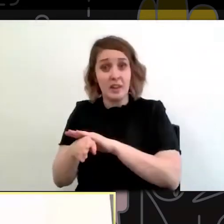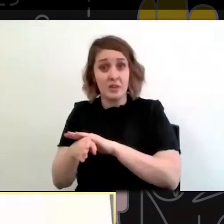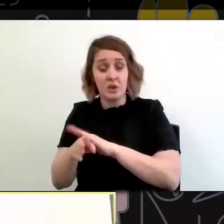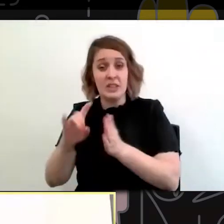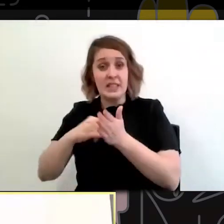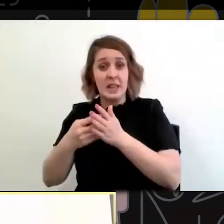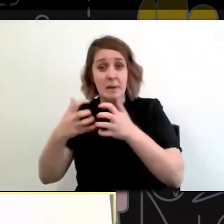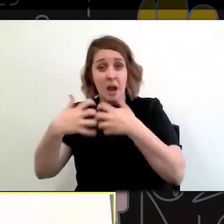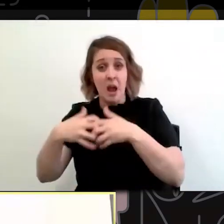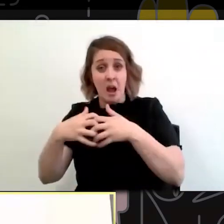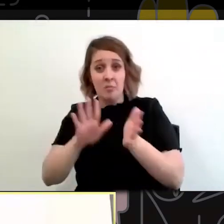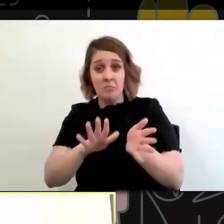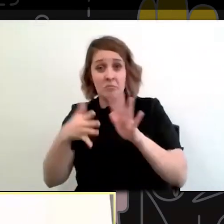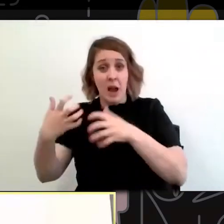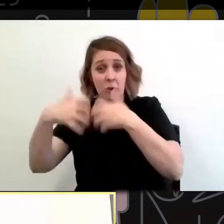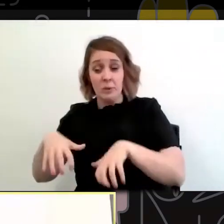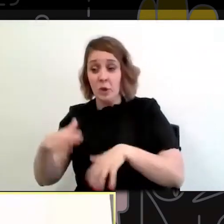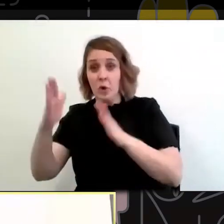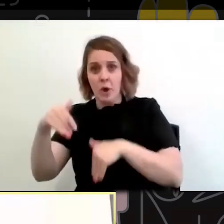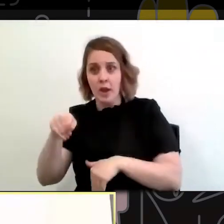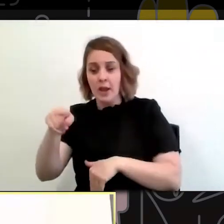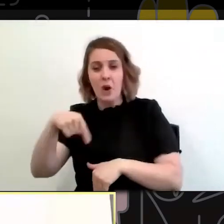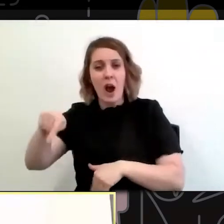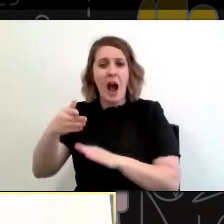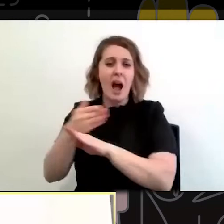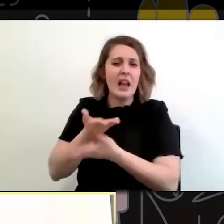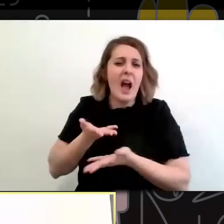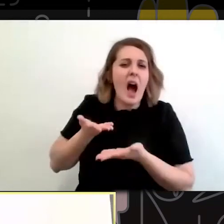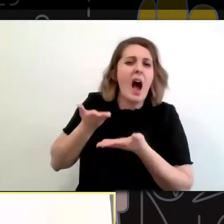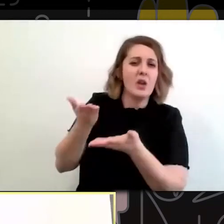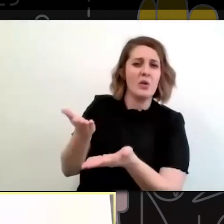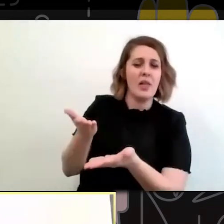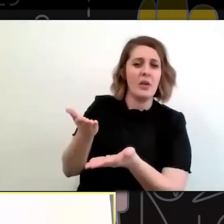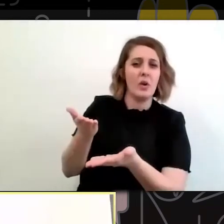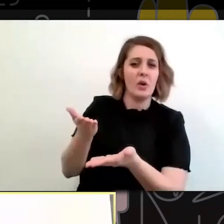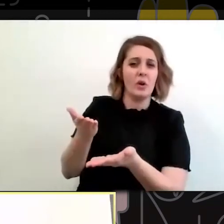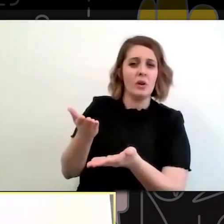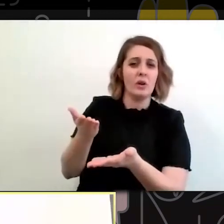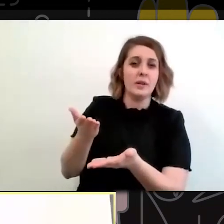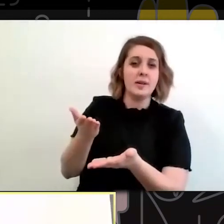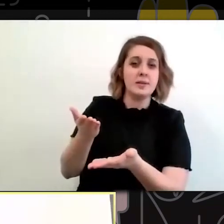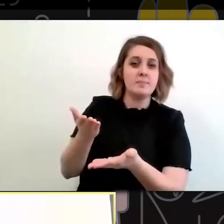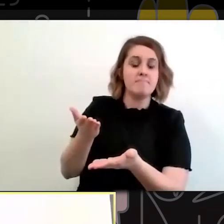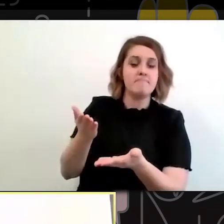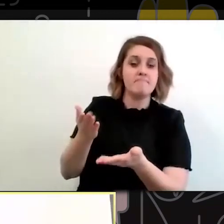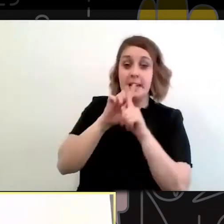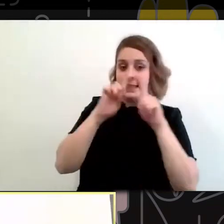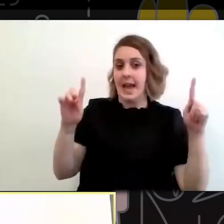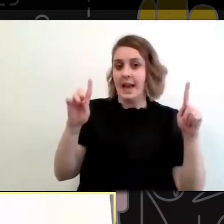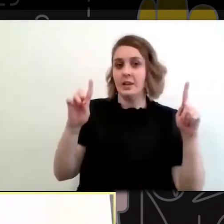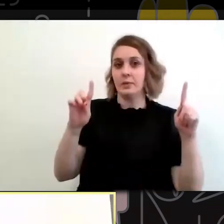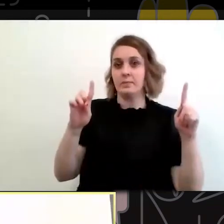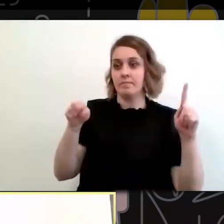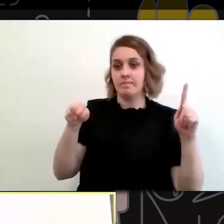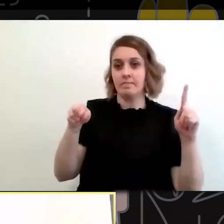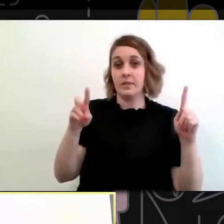de monitorización que tanto le habrían ayudado en este último año y con motivos del